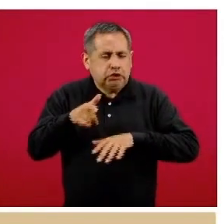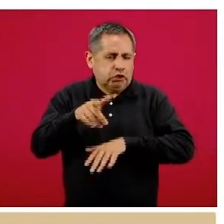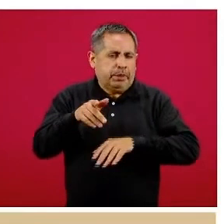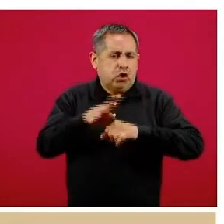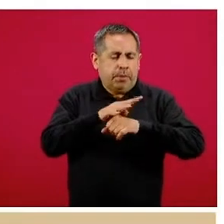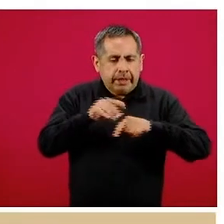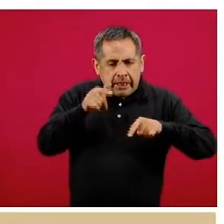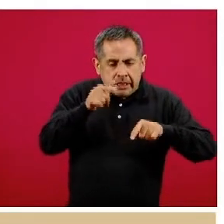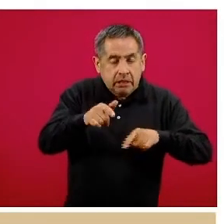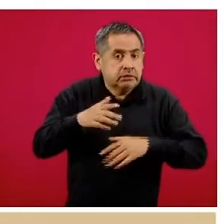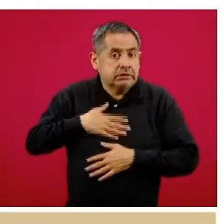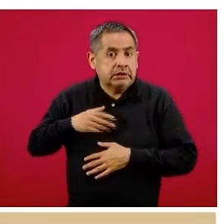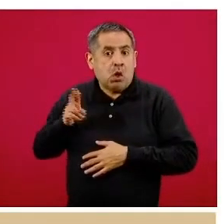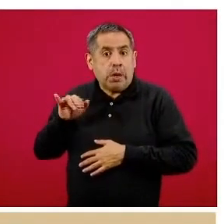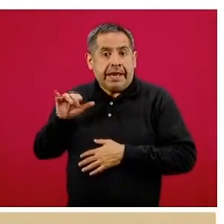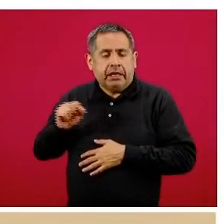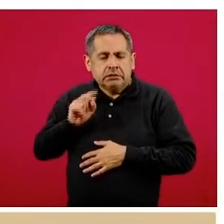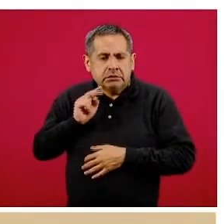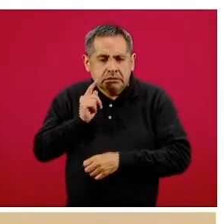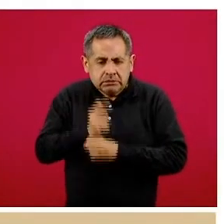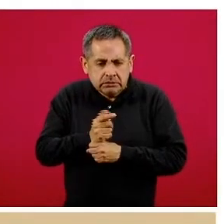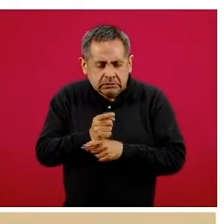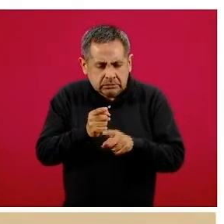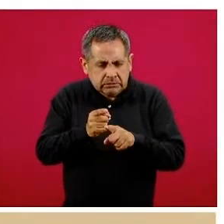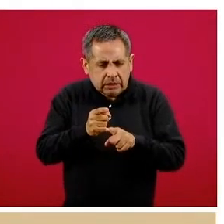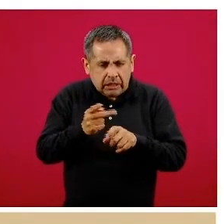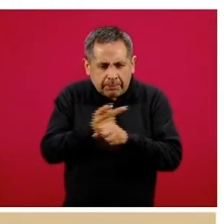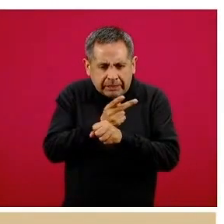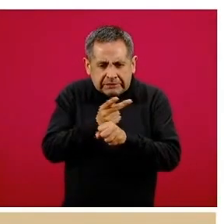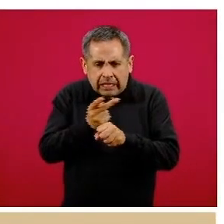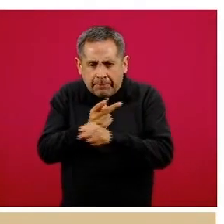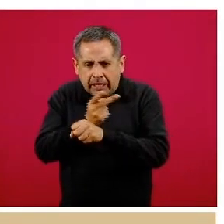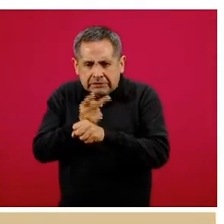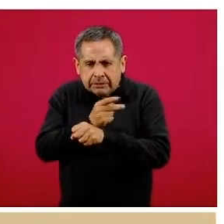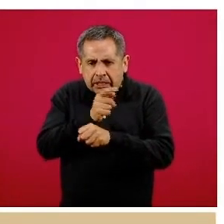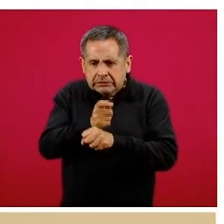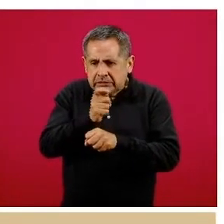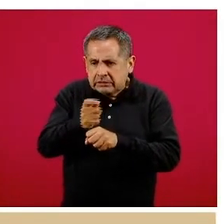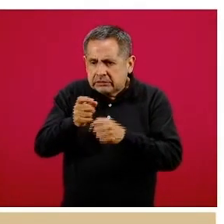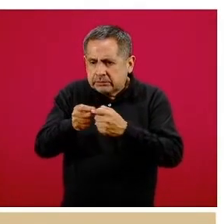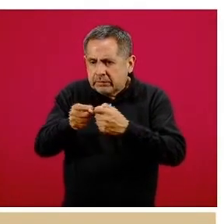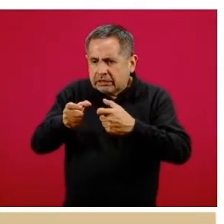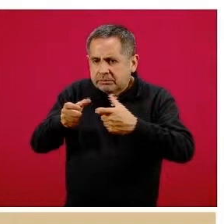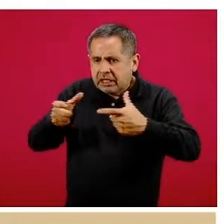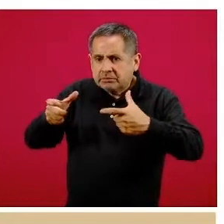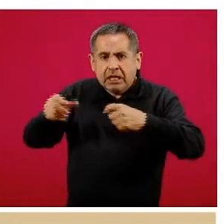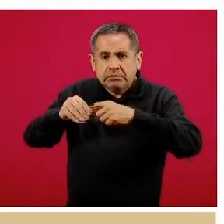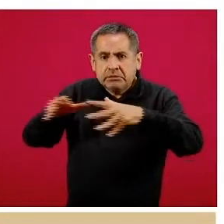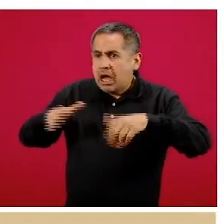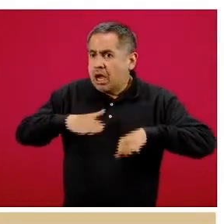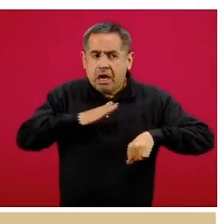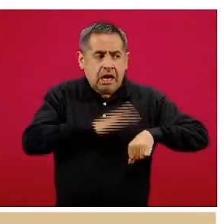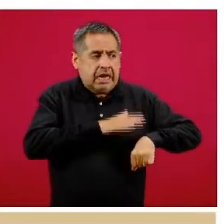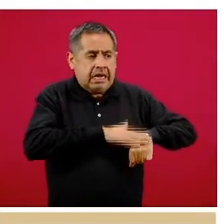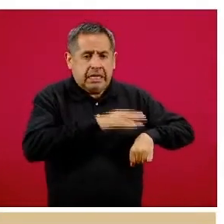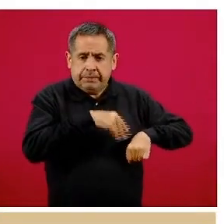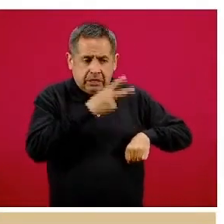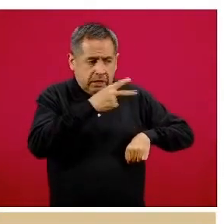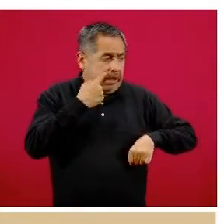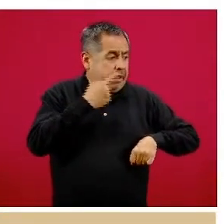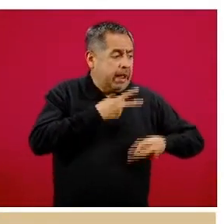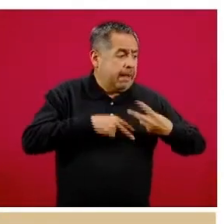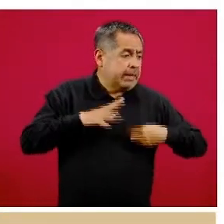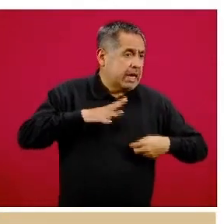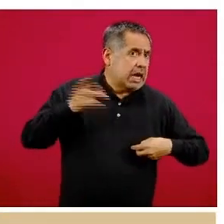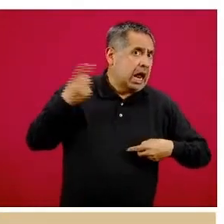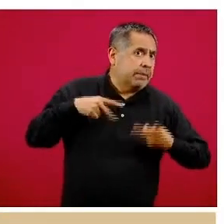COVID. La UIES ha estado muy pendiente y ha dado un seguimiento puntual de cómo se ha comportado la pandemia a nivel nacional e internacional.